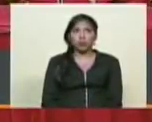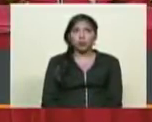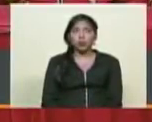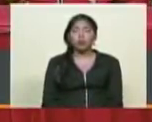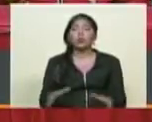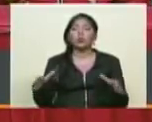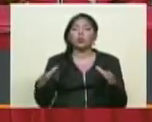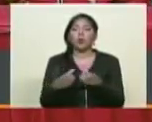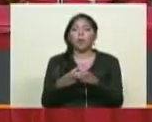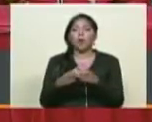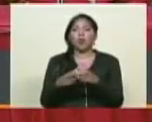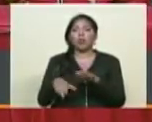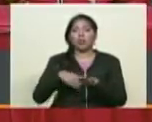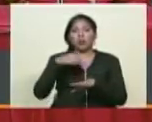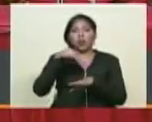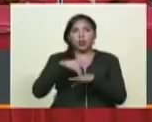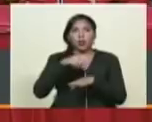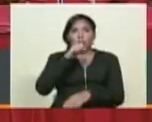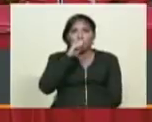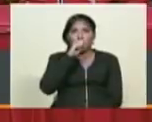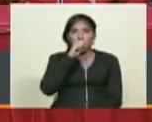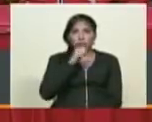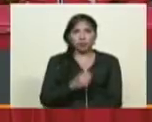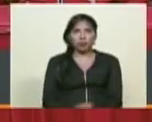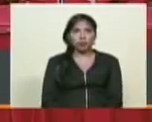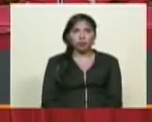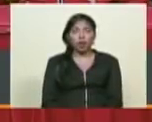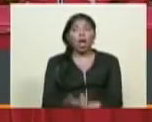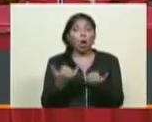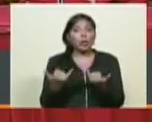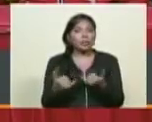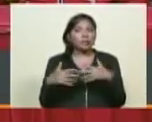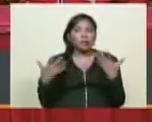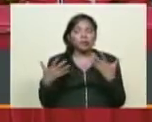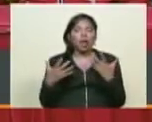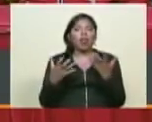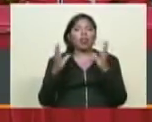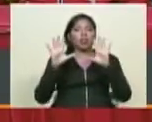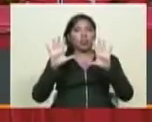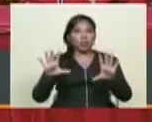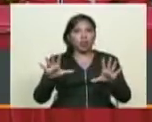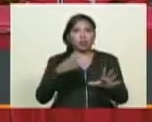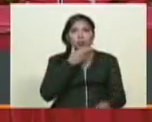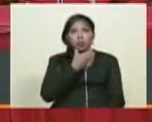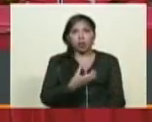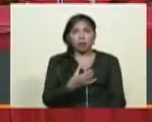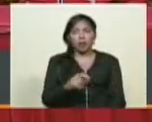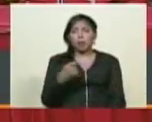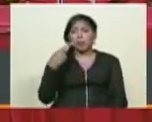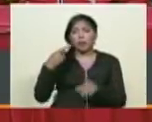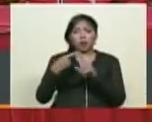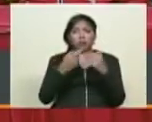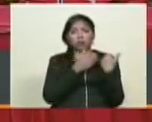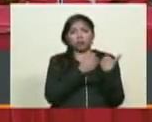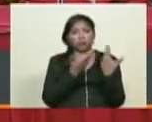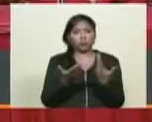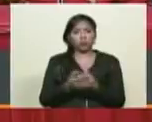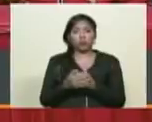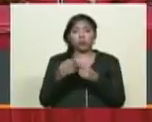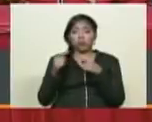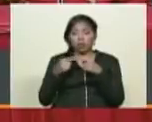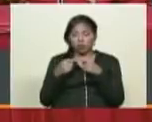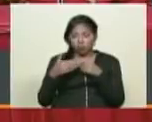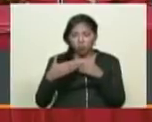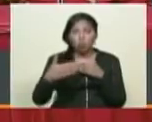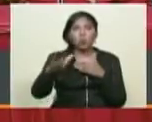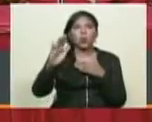estar incorporado. Tenemos una coyuntura inmediata que es la elección, que es el 10 de diciembre. Bueno, esa es la primera tarea. Y de ahí seguramente va a